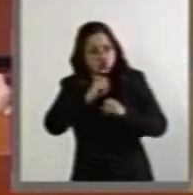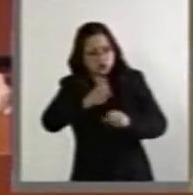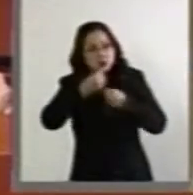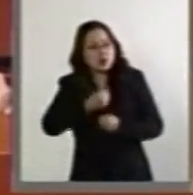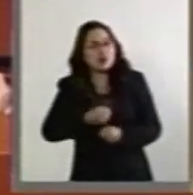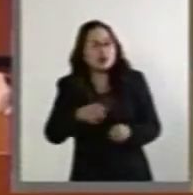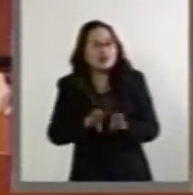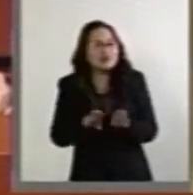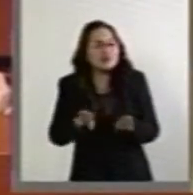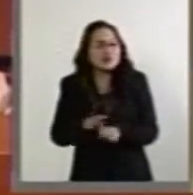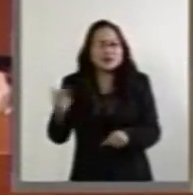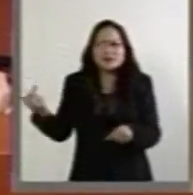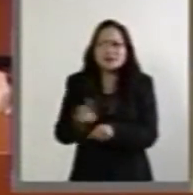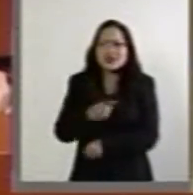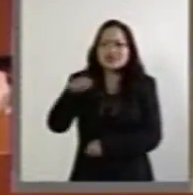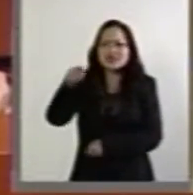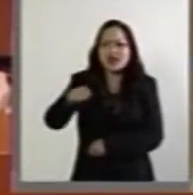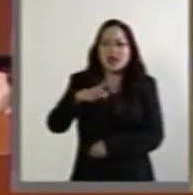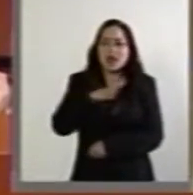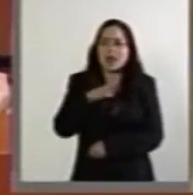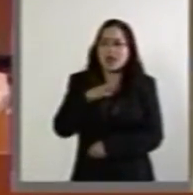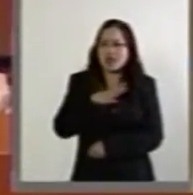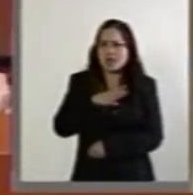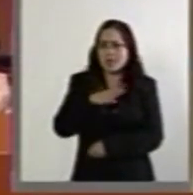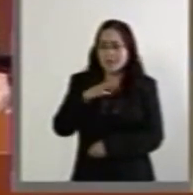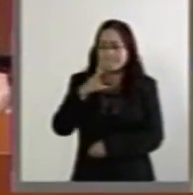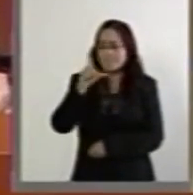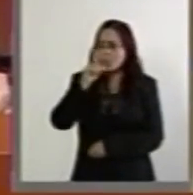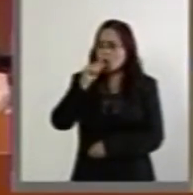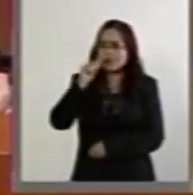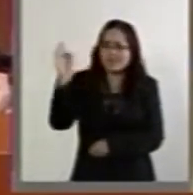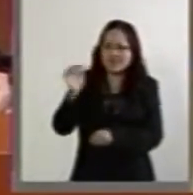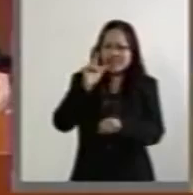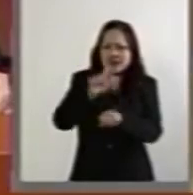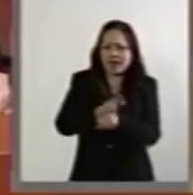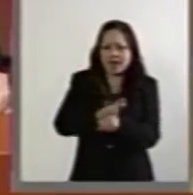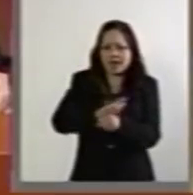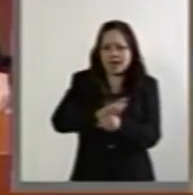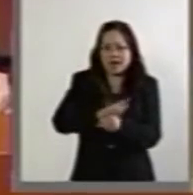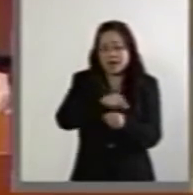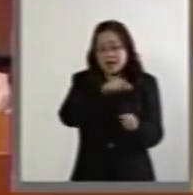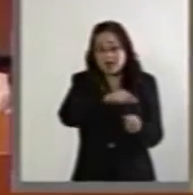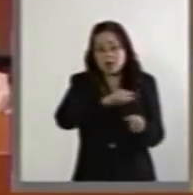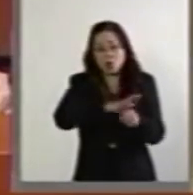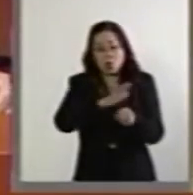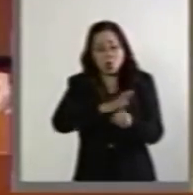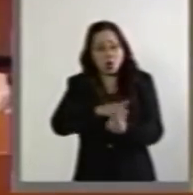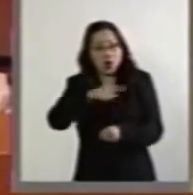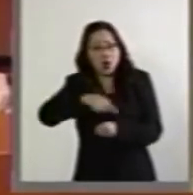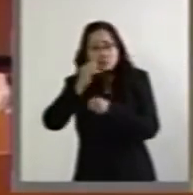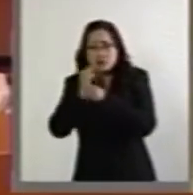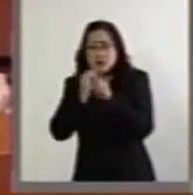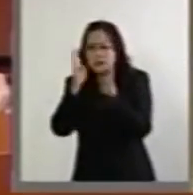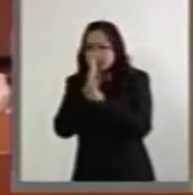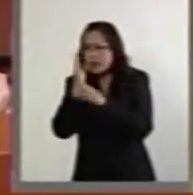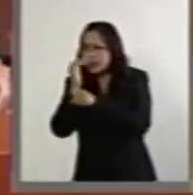Lo que ocurrió es que eran agentes federales haciendo labor de inteligencia para